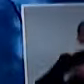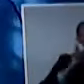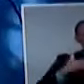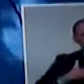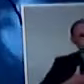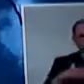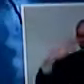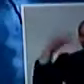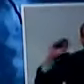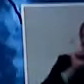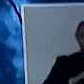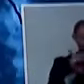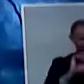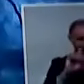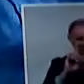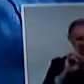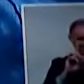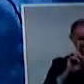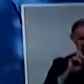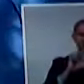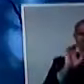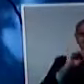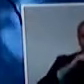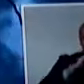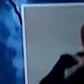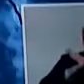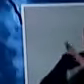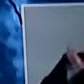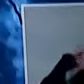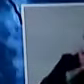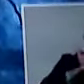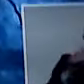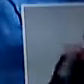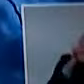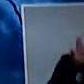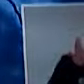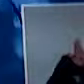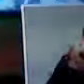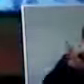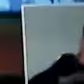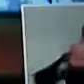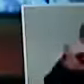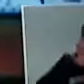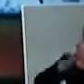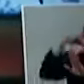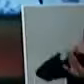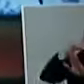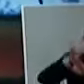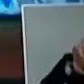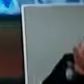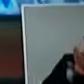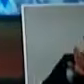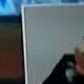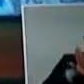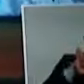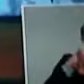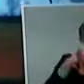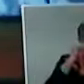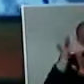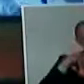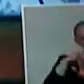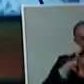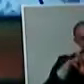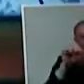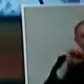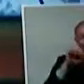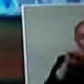queda detrás, toda esta nubosidad. Por lo tanto, aunque el centro en sí, que tiene una importancia muy relativa, vaya